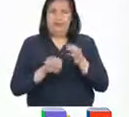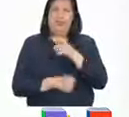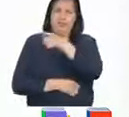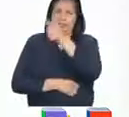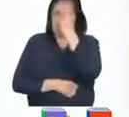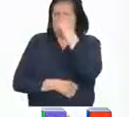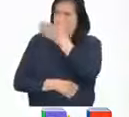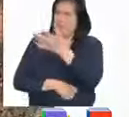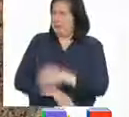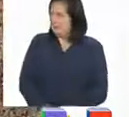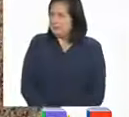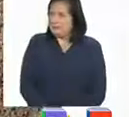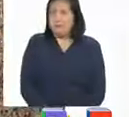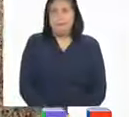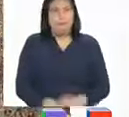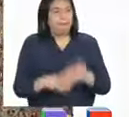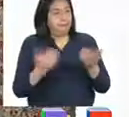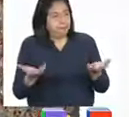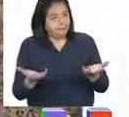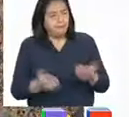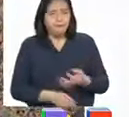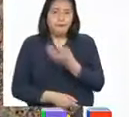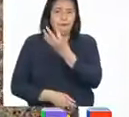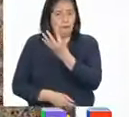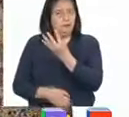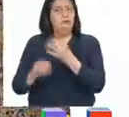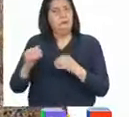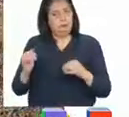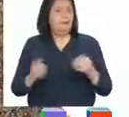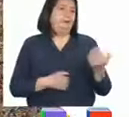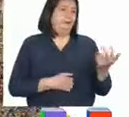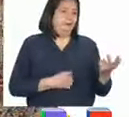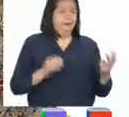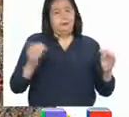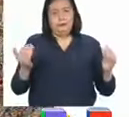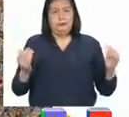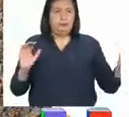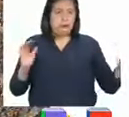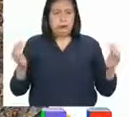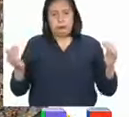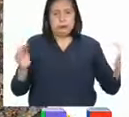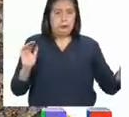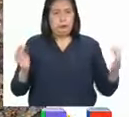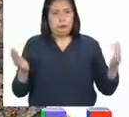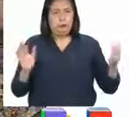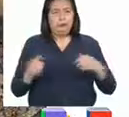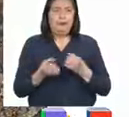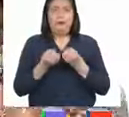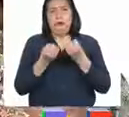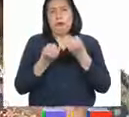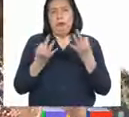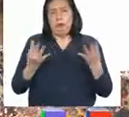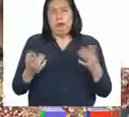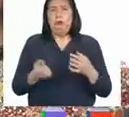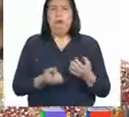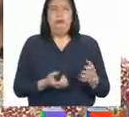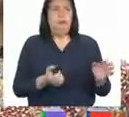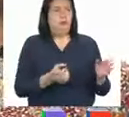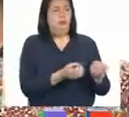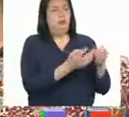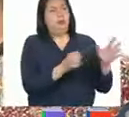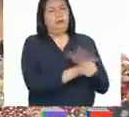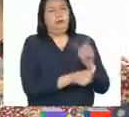lo que entendiste, Patricia. Si bien 4 es mayor que 3, cuando se compara cada uno de estos números con el total al